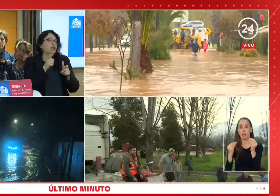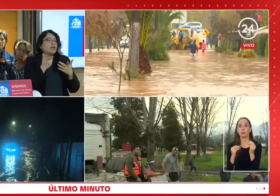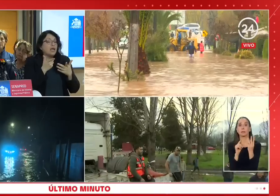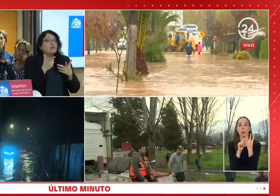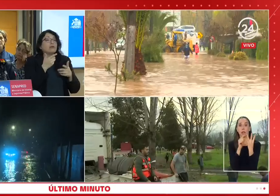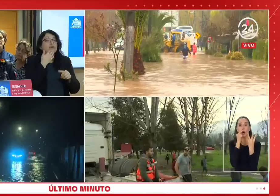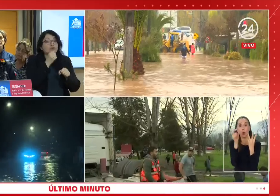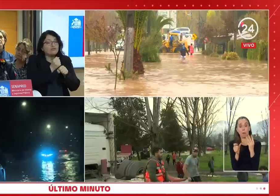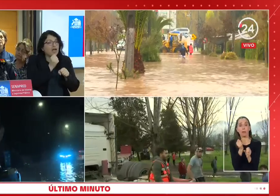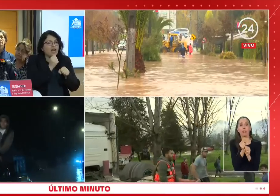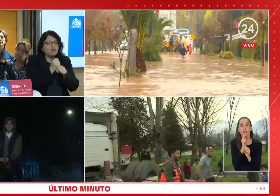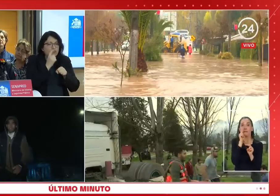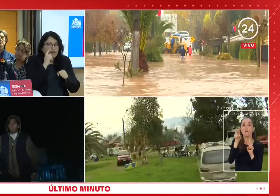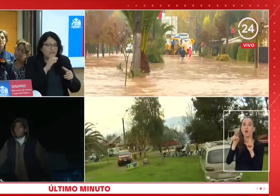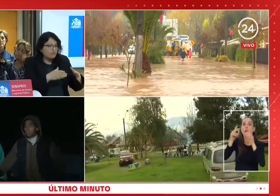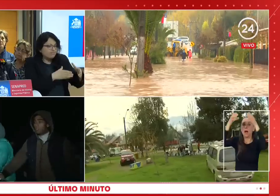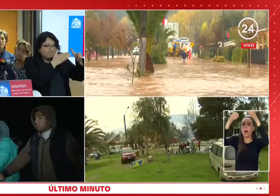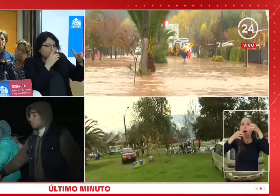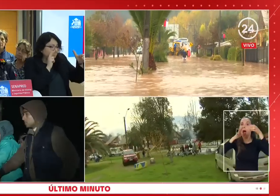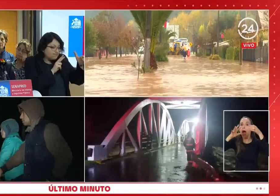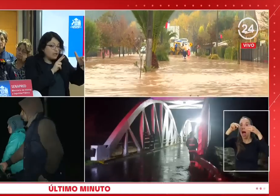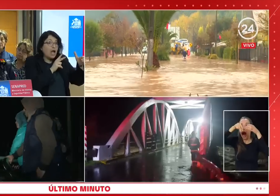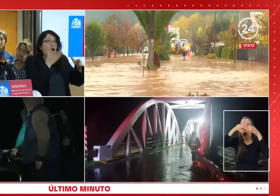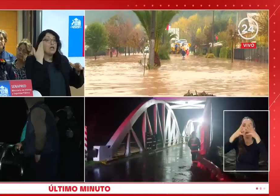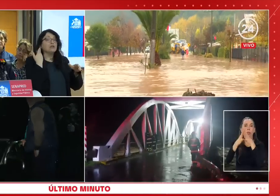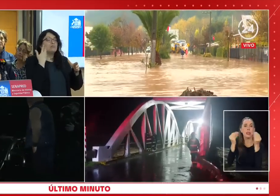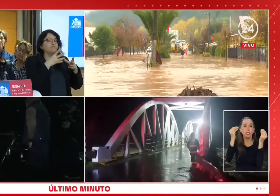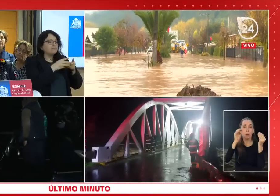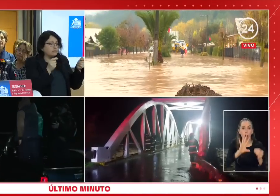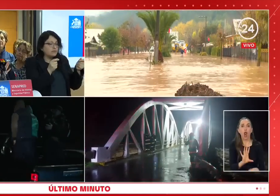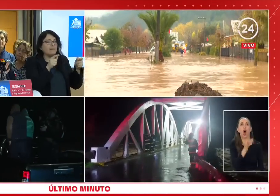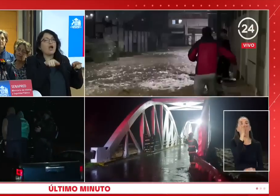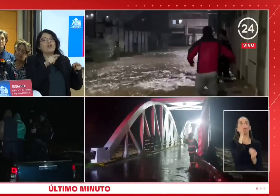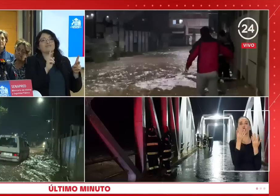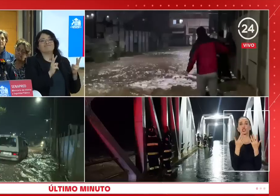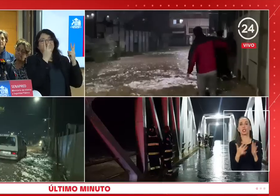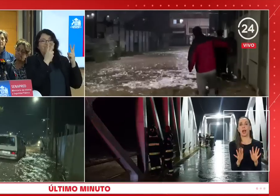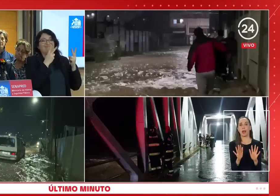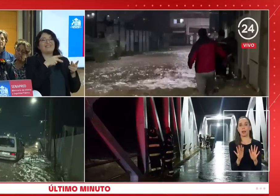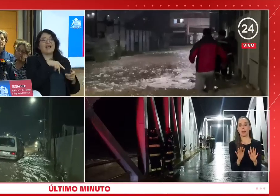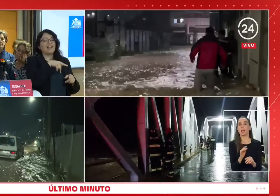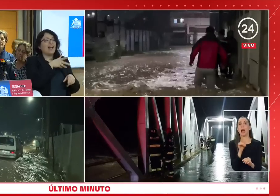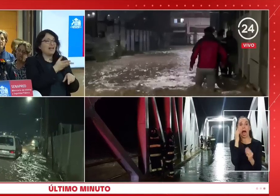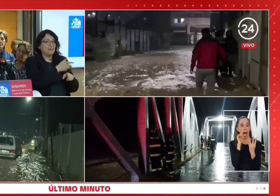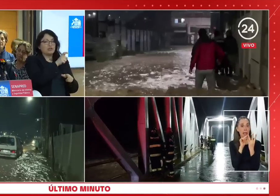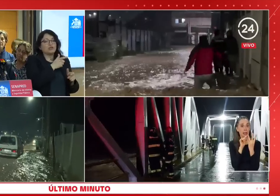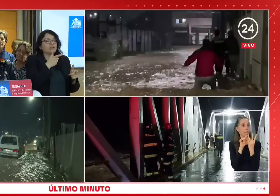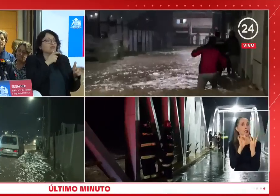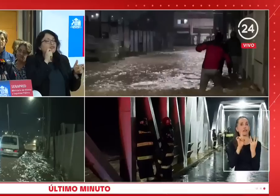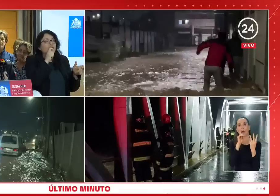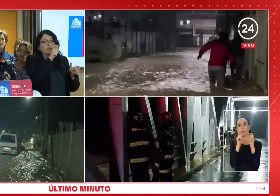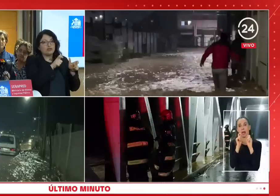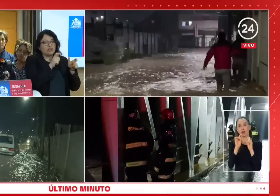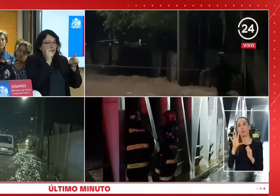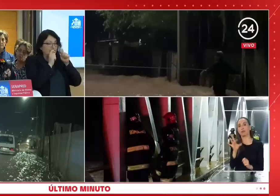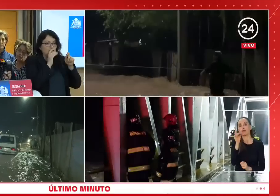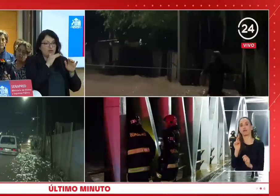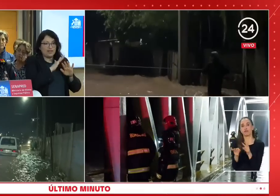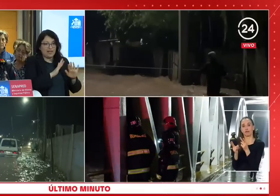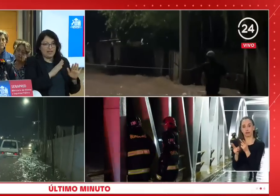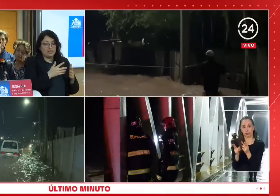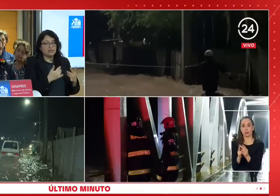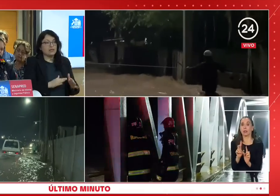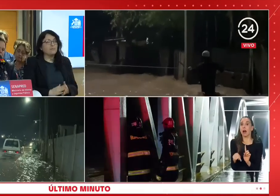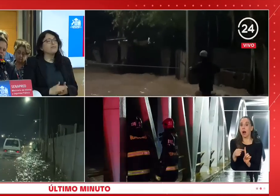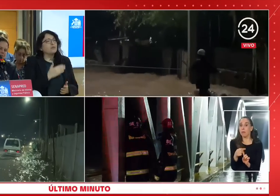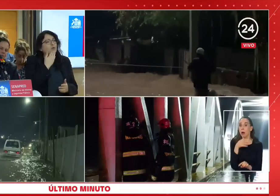es un trabajador que fue a revisar unos estanques que finalmente apareció y que por lo tanto es una persona que ya no está en peligro podemos